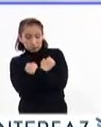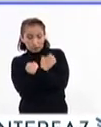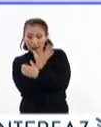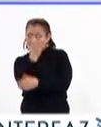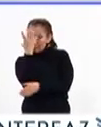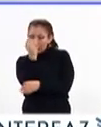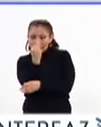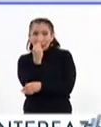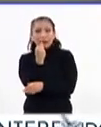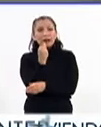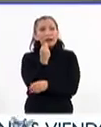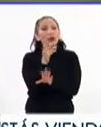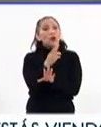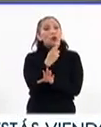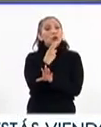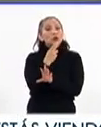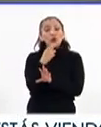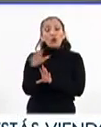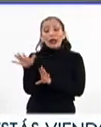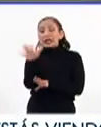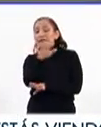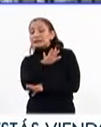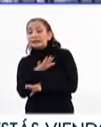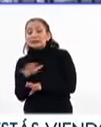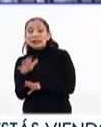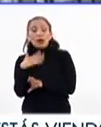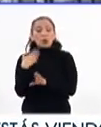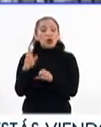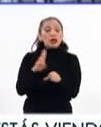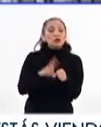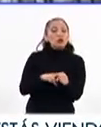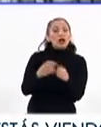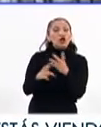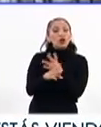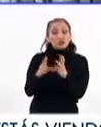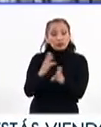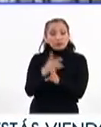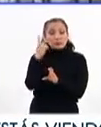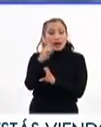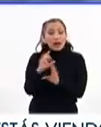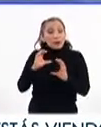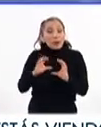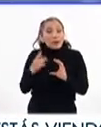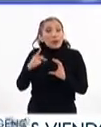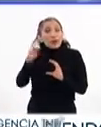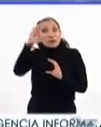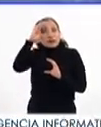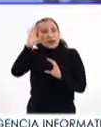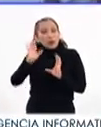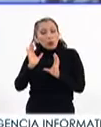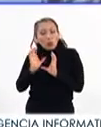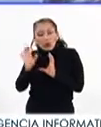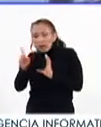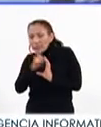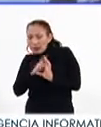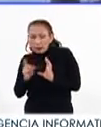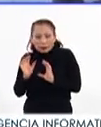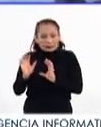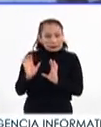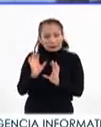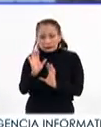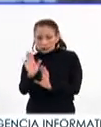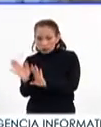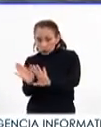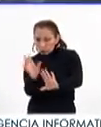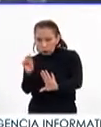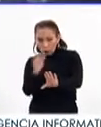educación en el uso de este tipo de recursos naturales, pero considerando los elementos que deben guardar,